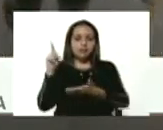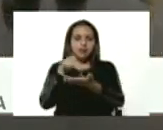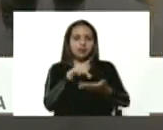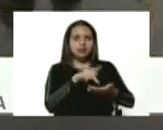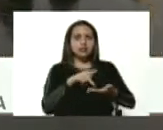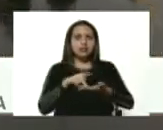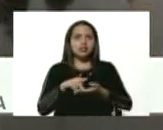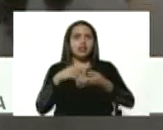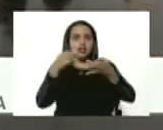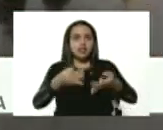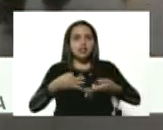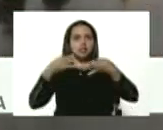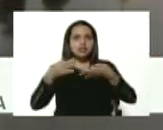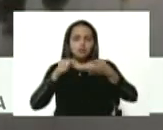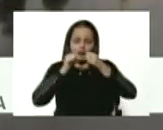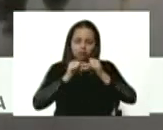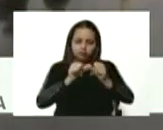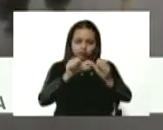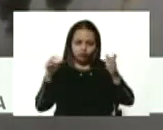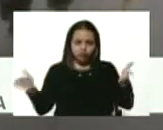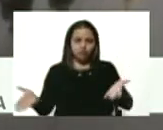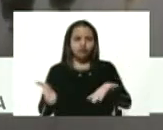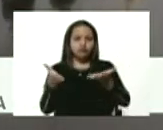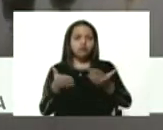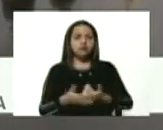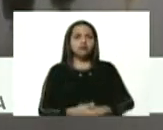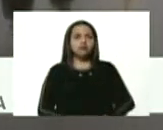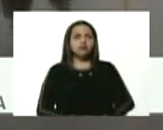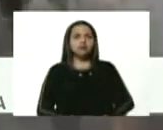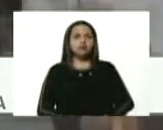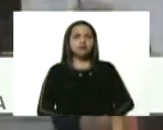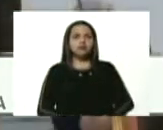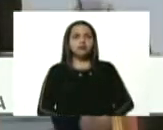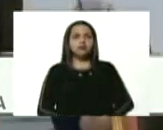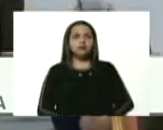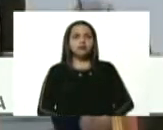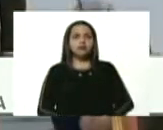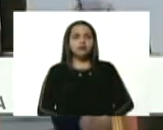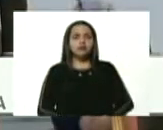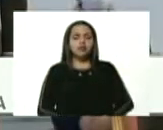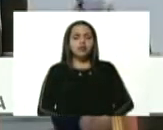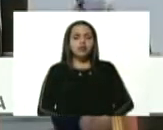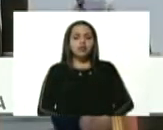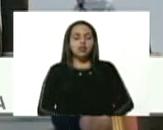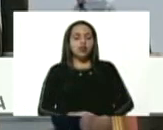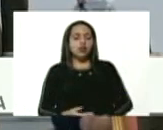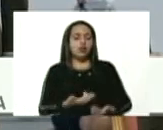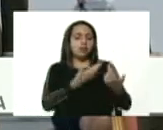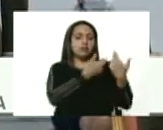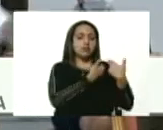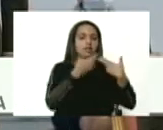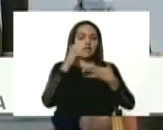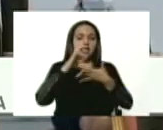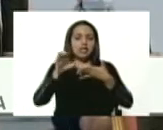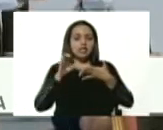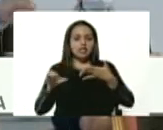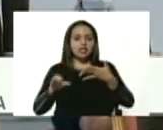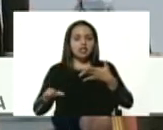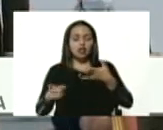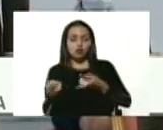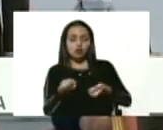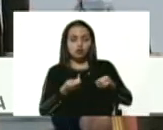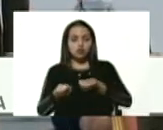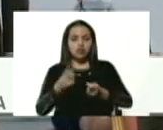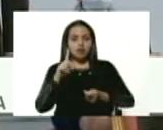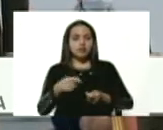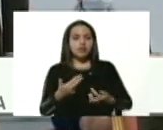y siempre consecuentes. El Comando Estratégico Operacional de la Fuerza Armada Nacional Bolivariana y su